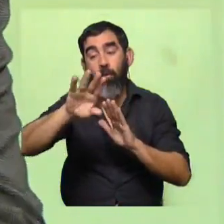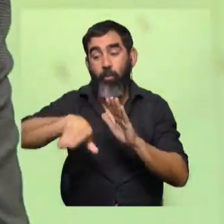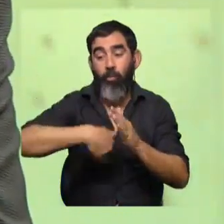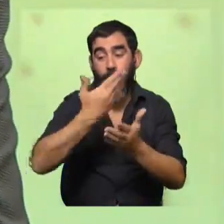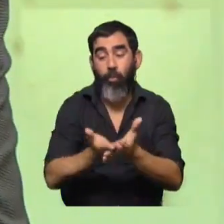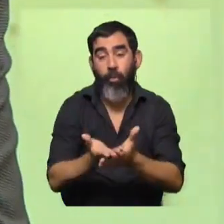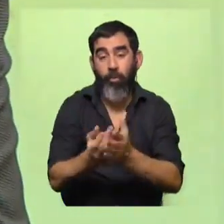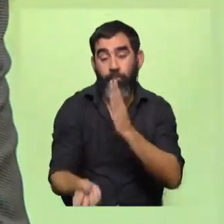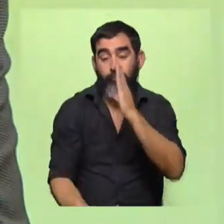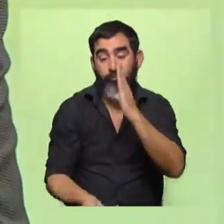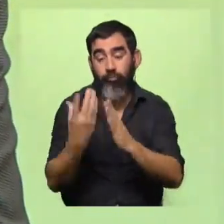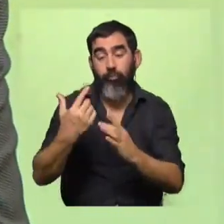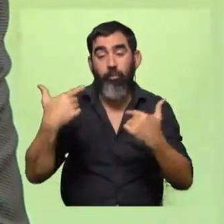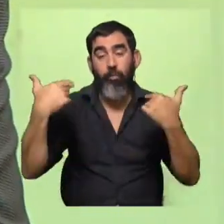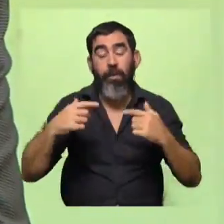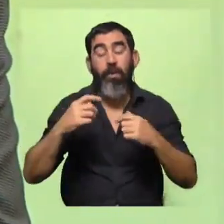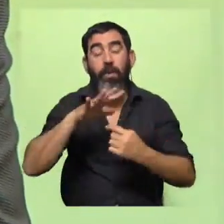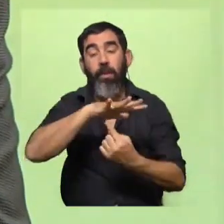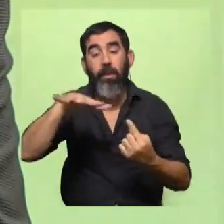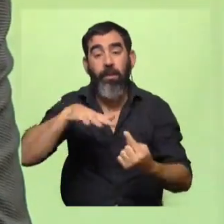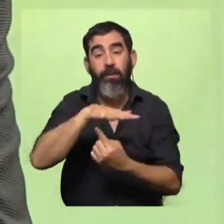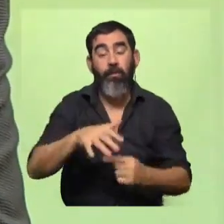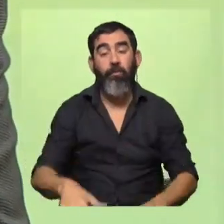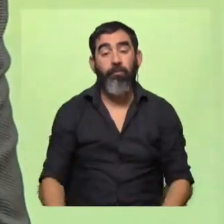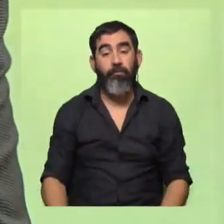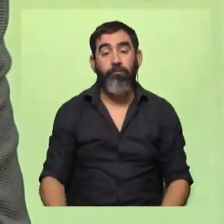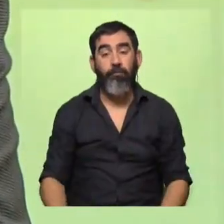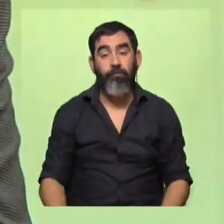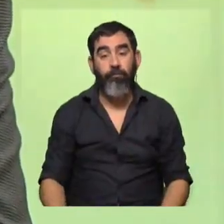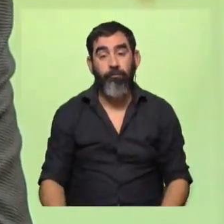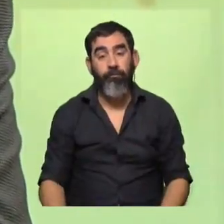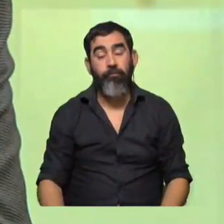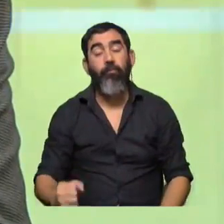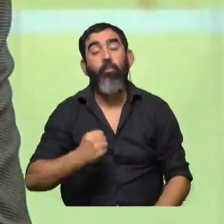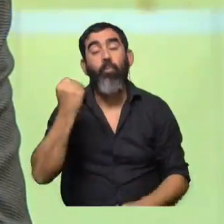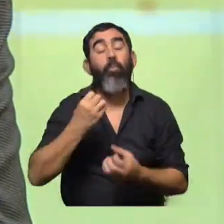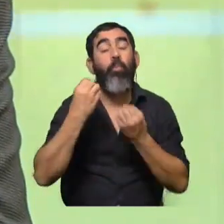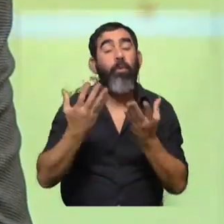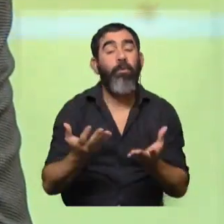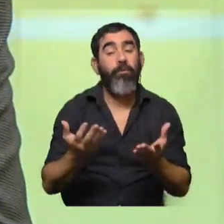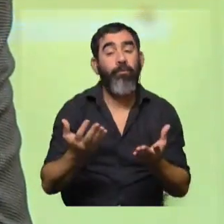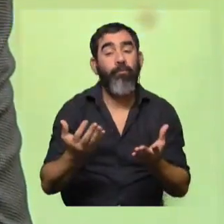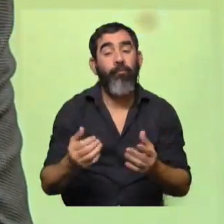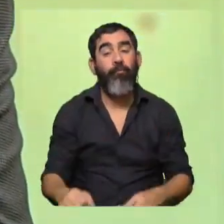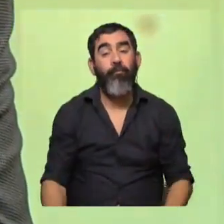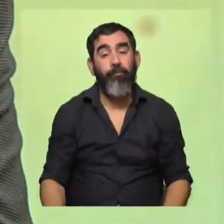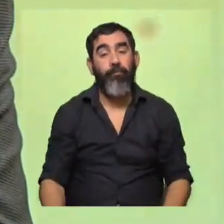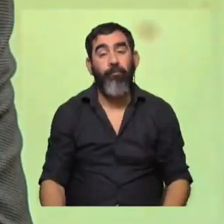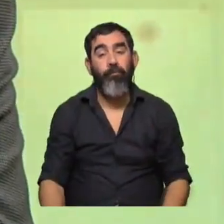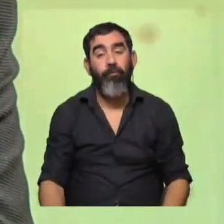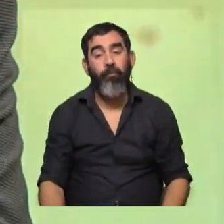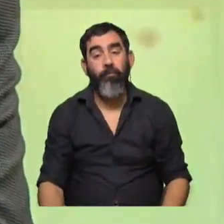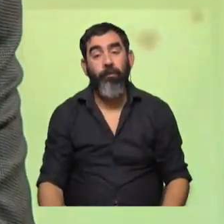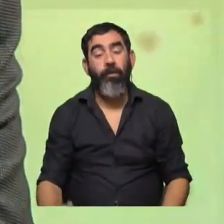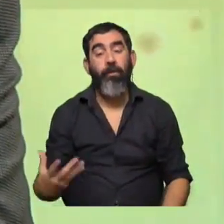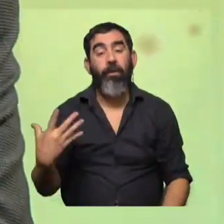la creación de esta Secretaría de Estado, que creo que era muy importante porque si bien había la Dirección